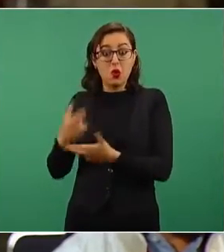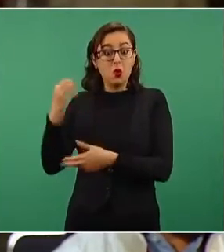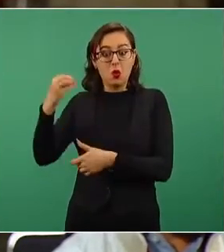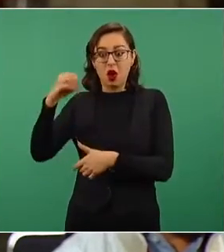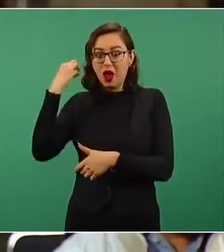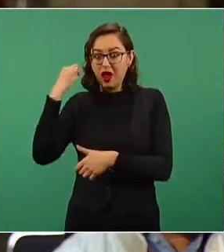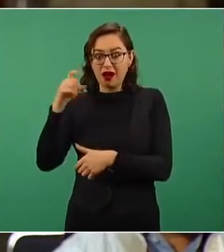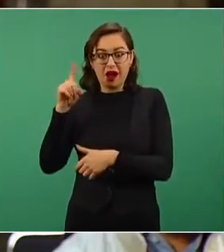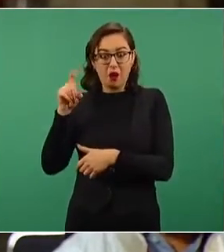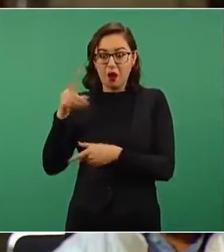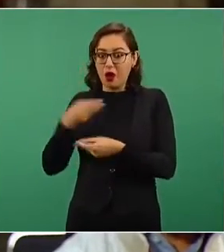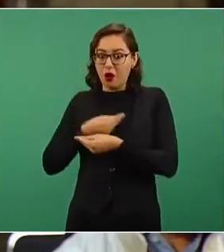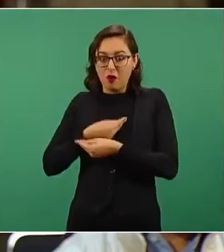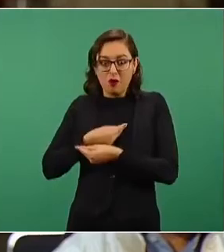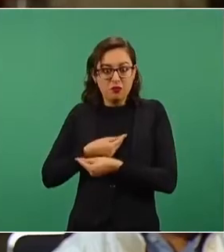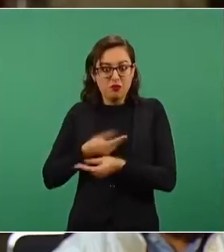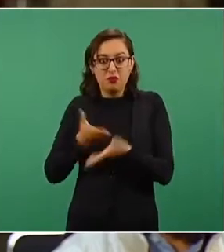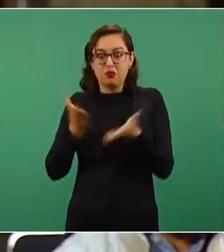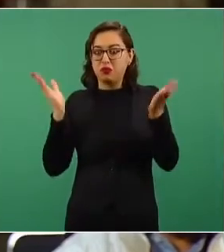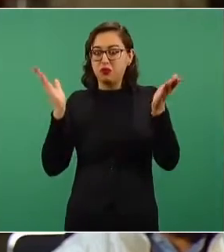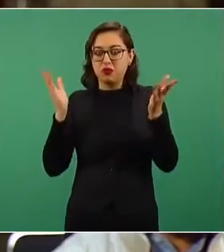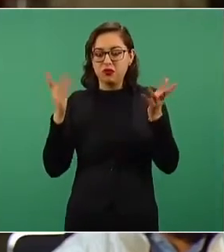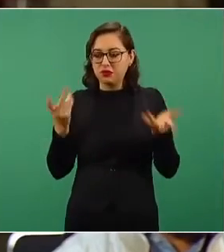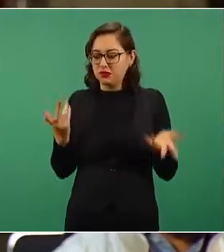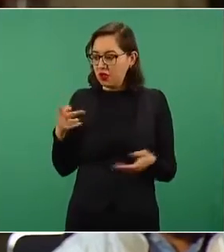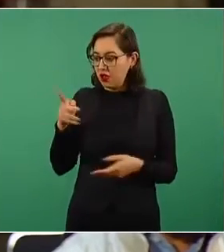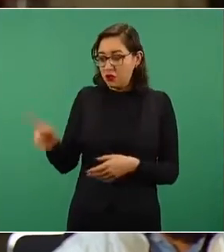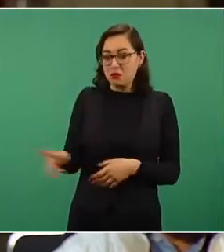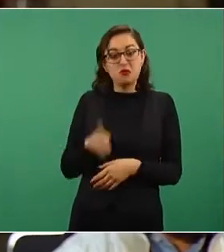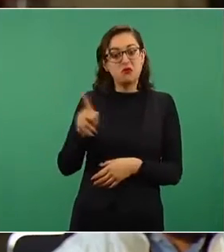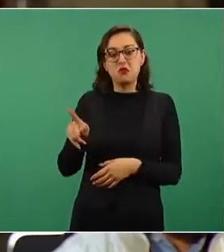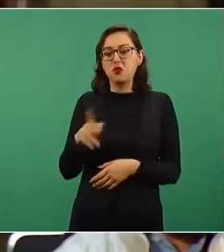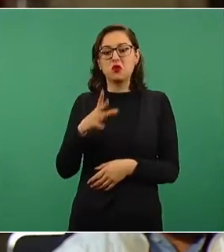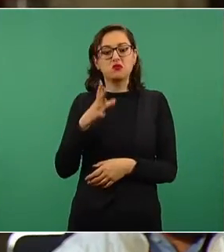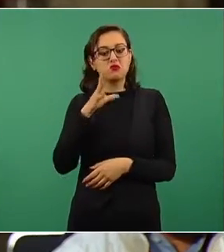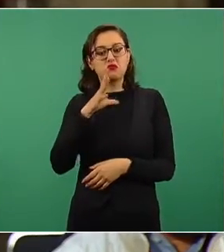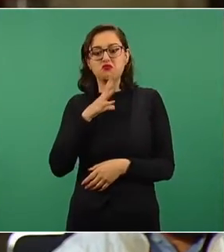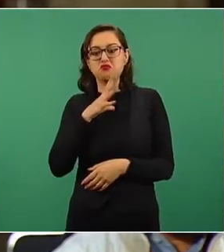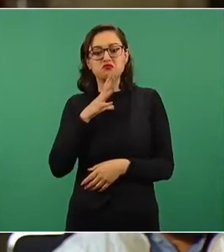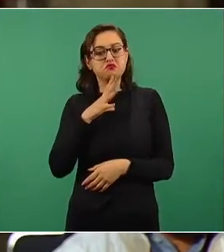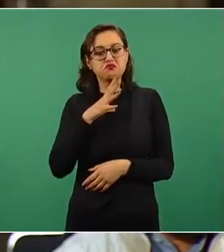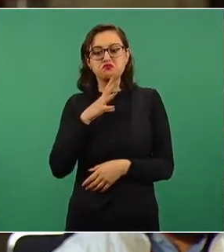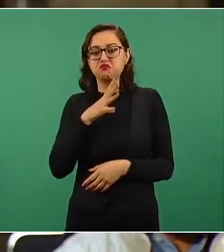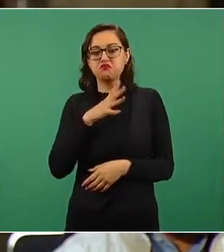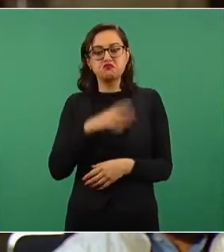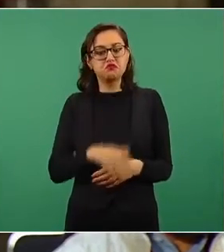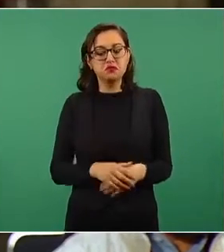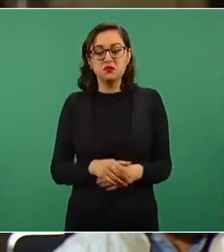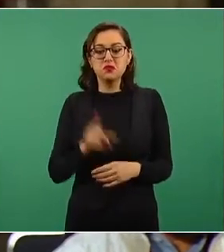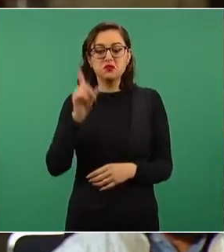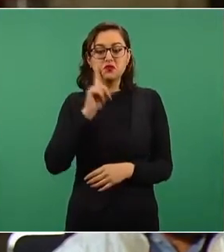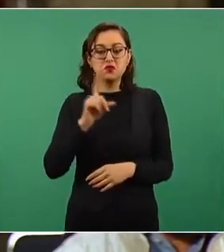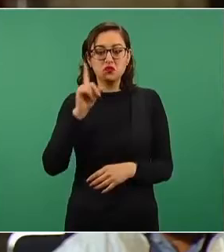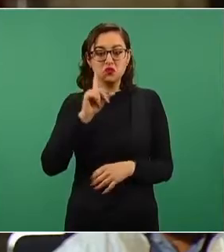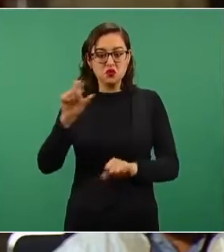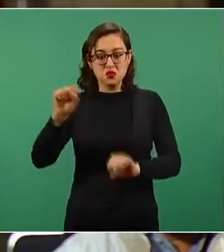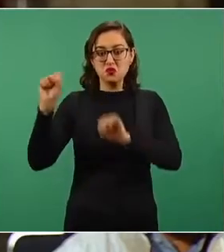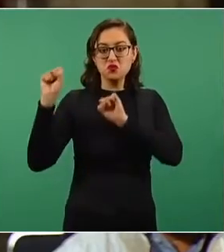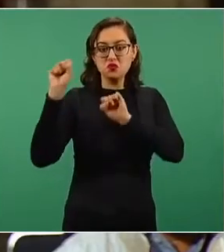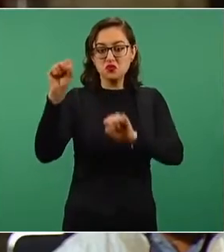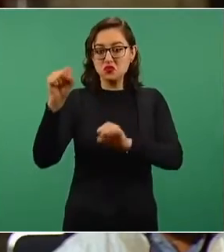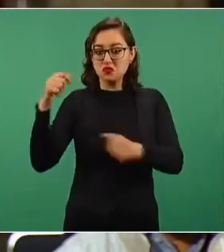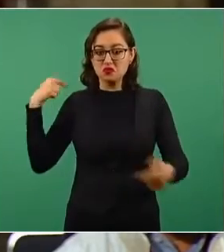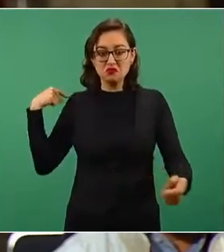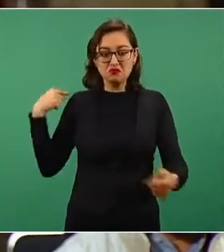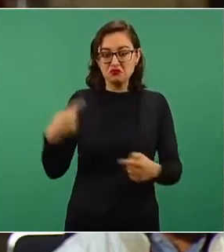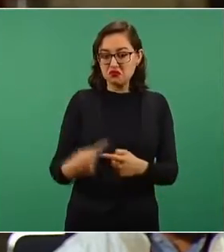Oaxaca, pues para ese pueblo indígena no hay agua y para esas mujeres que protestaron no hay justicia.